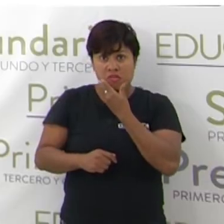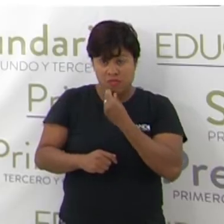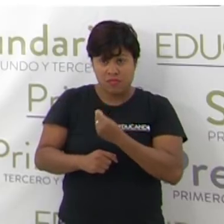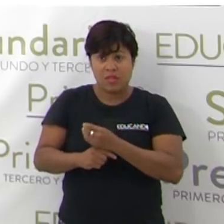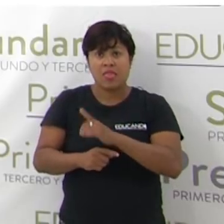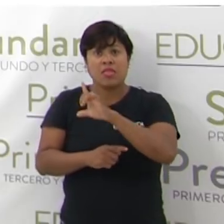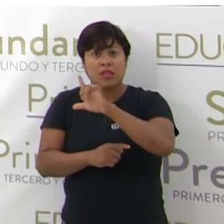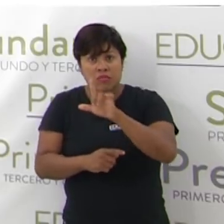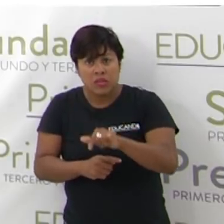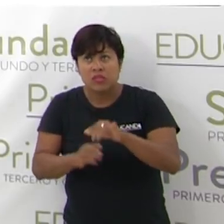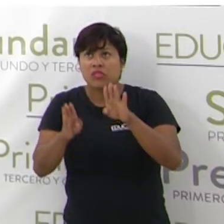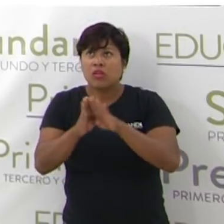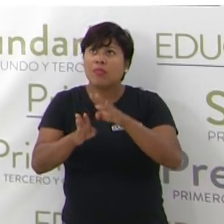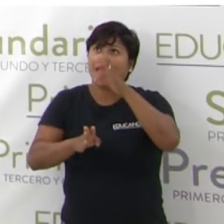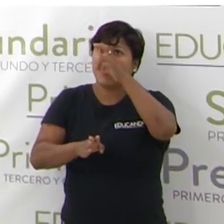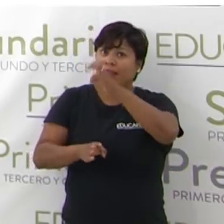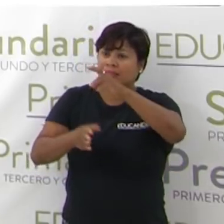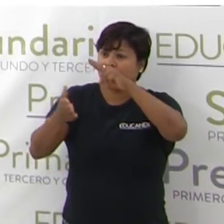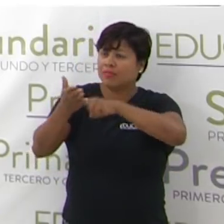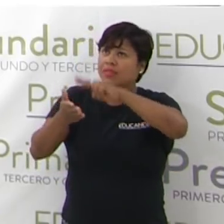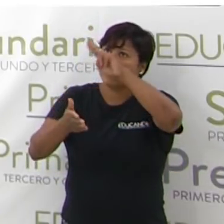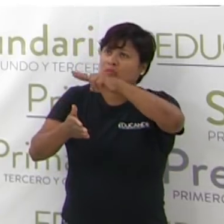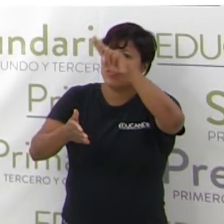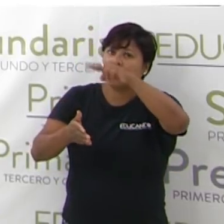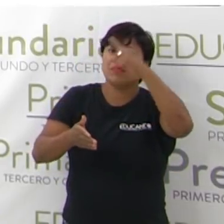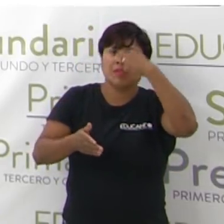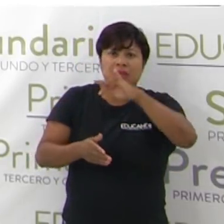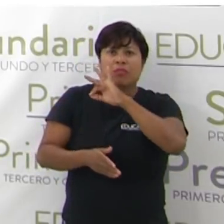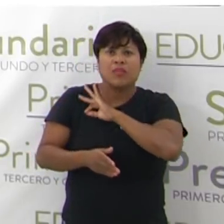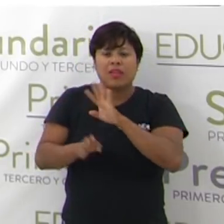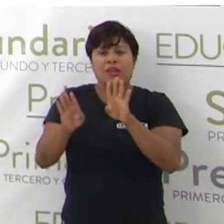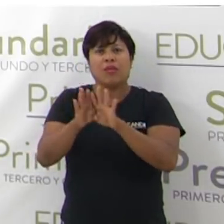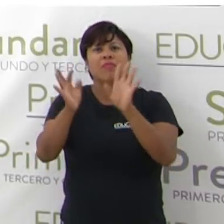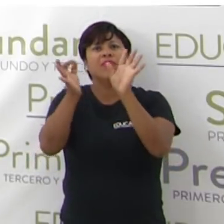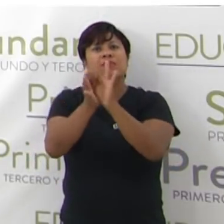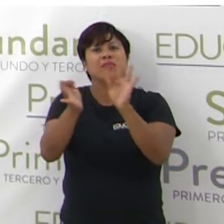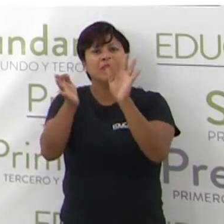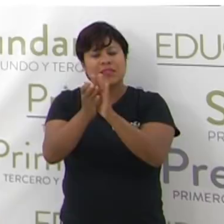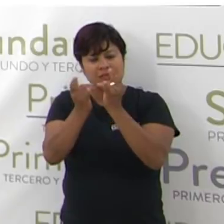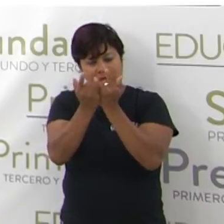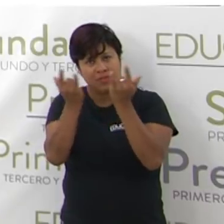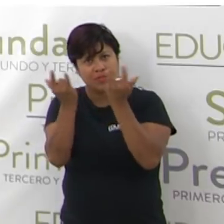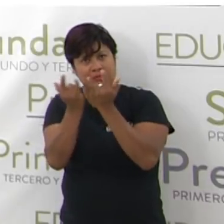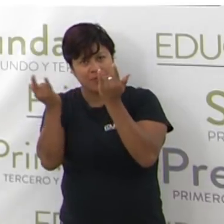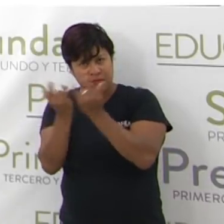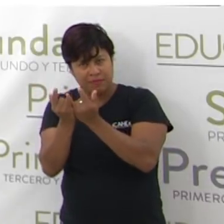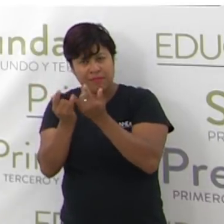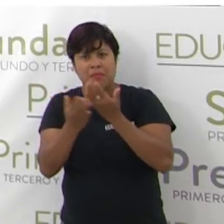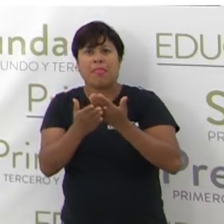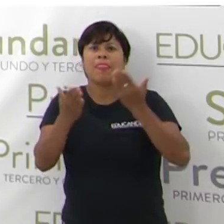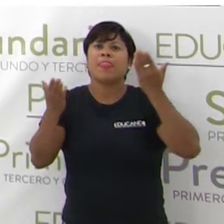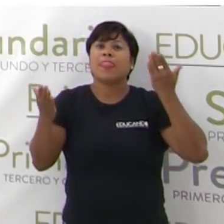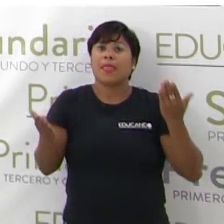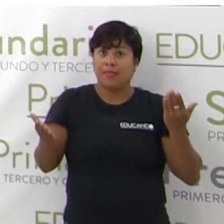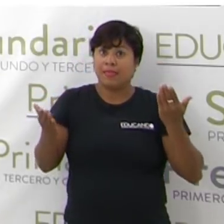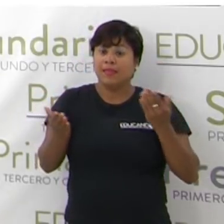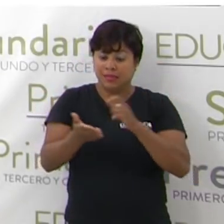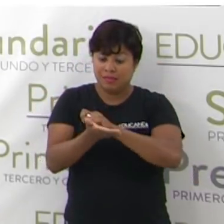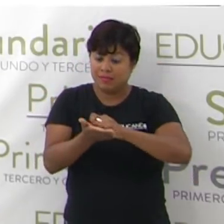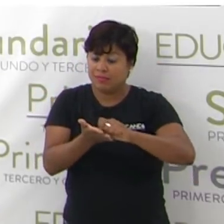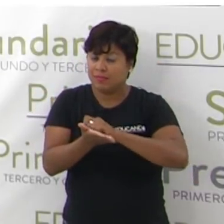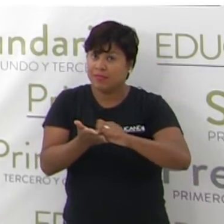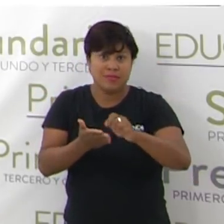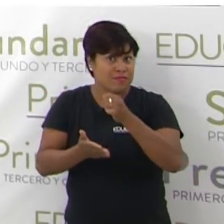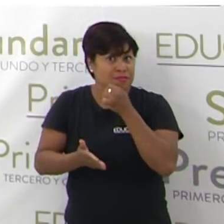se apoyaba de esas pinturas para poder contar historias, antes de que escribiera, Entonces